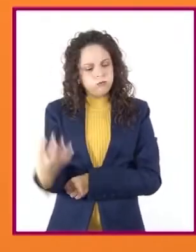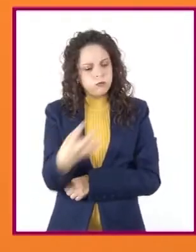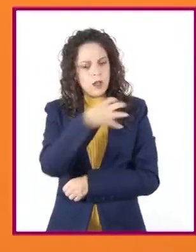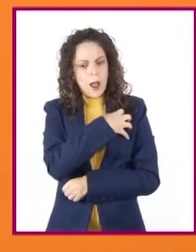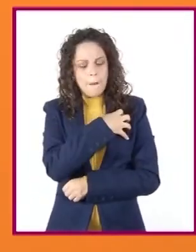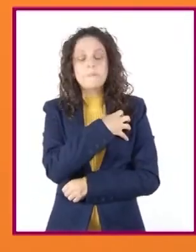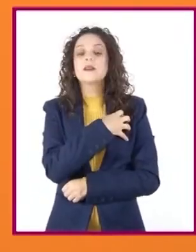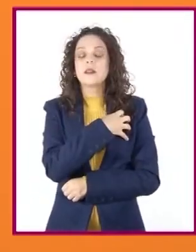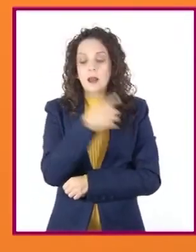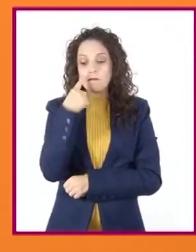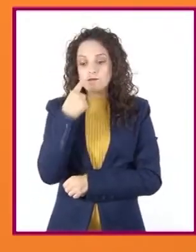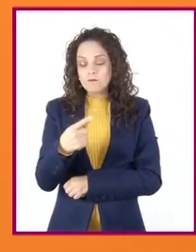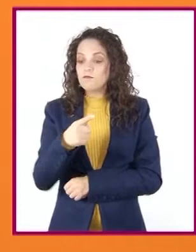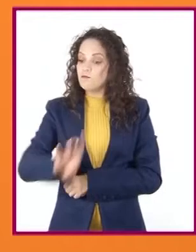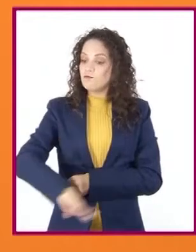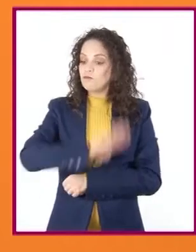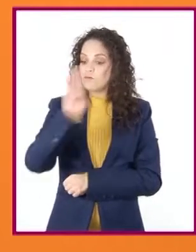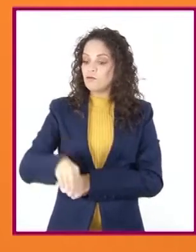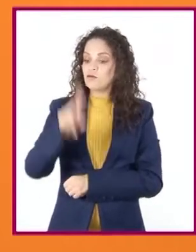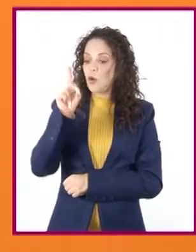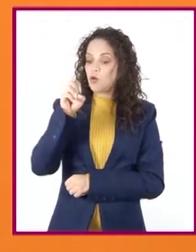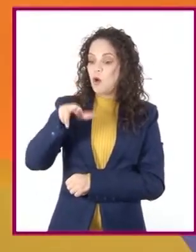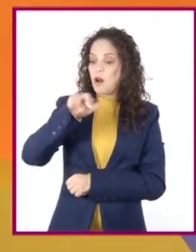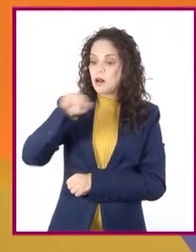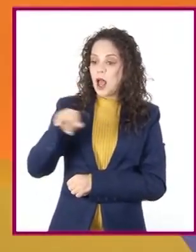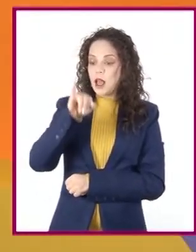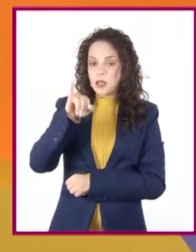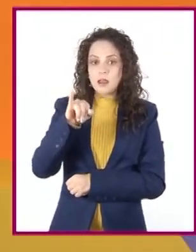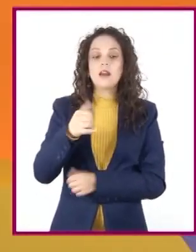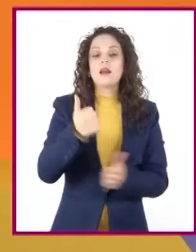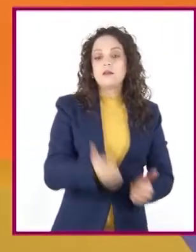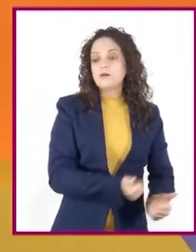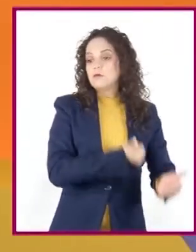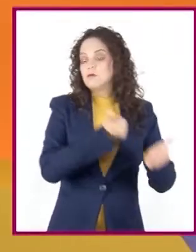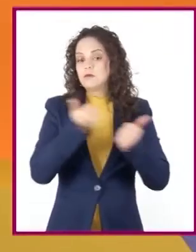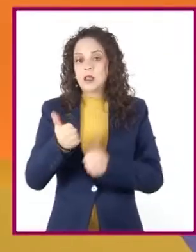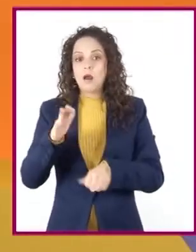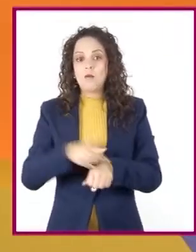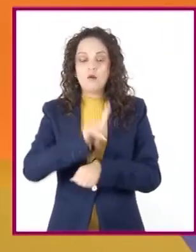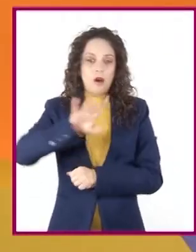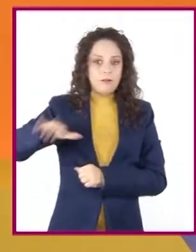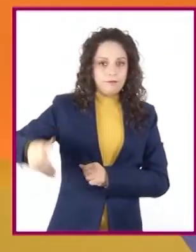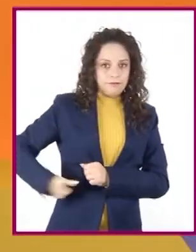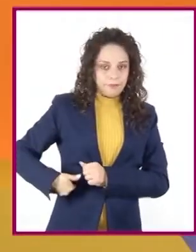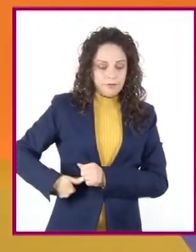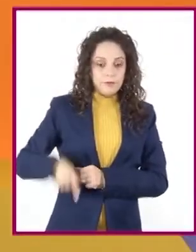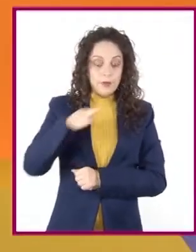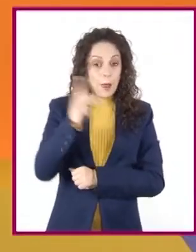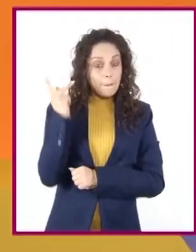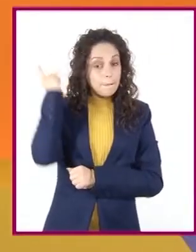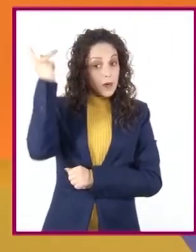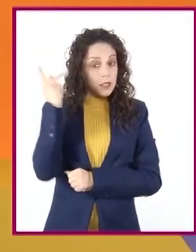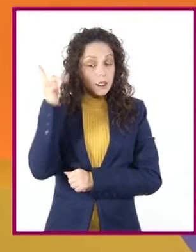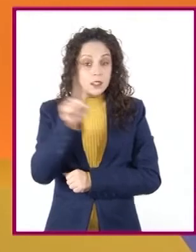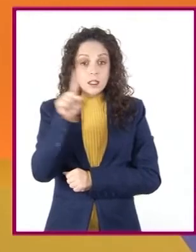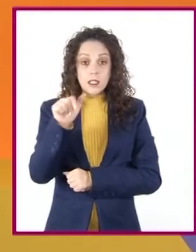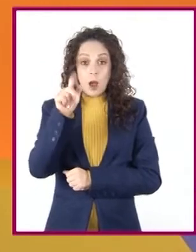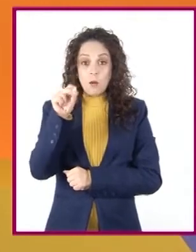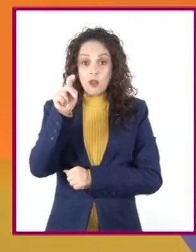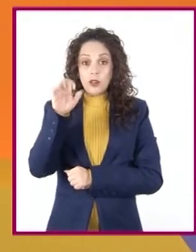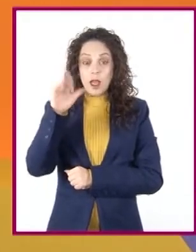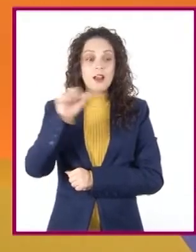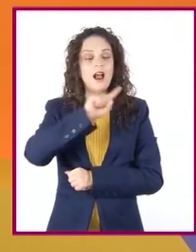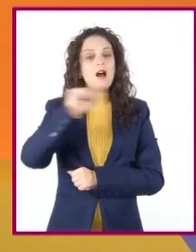Donají, a quien llevaban consigo en su retirada. La valiente y hermosa princesa zapoteca fue decapitada